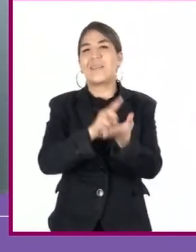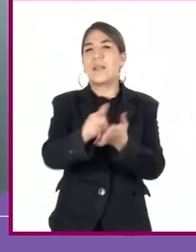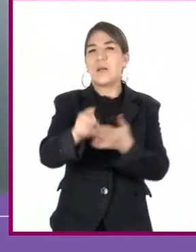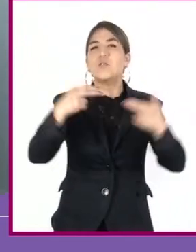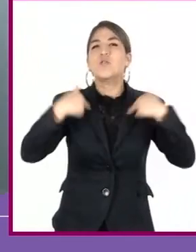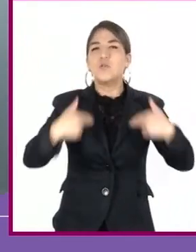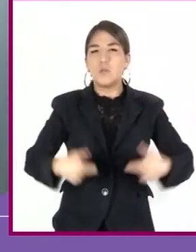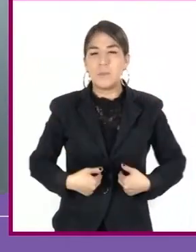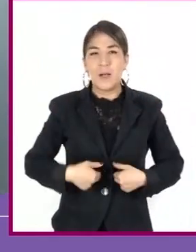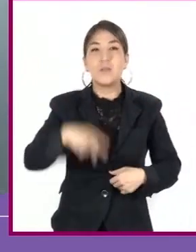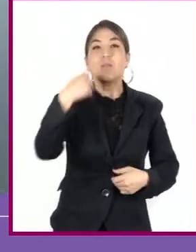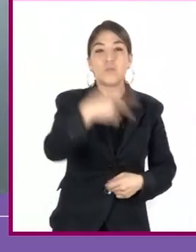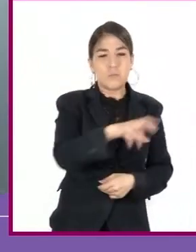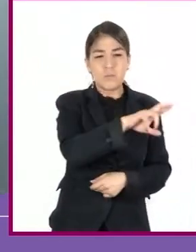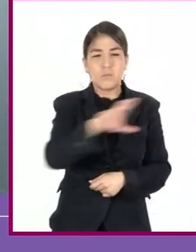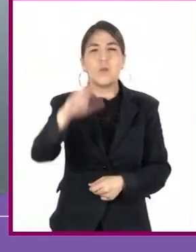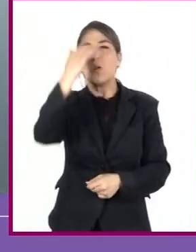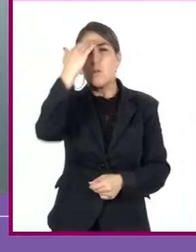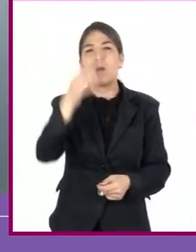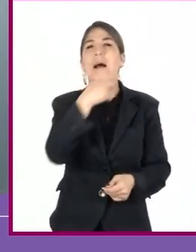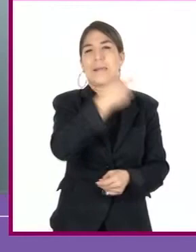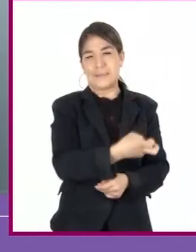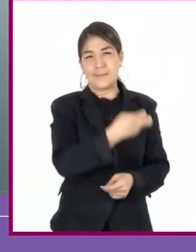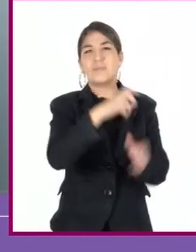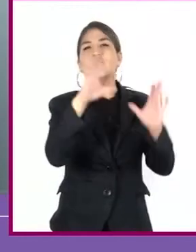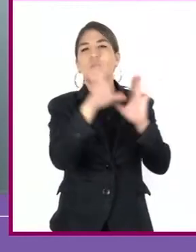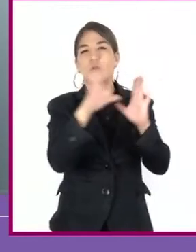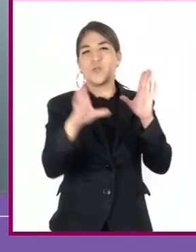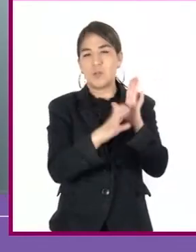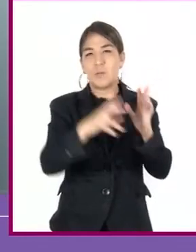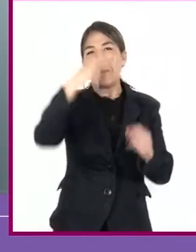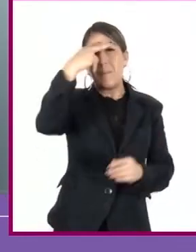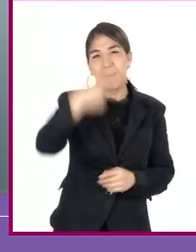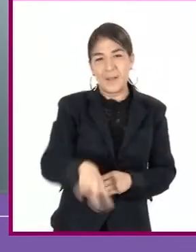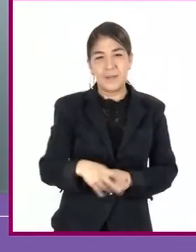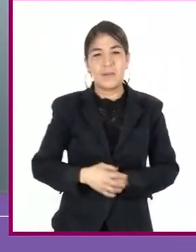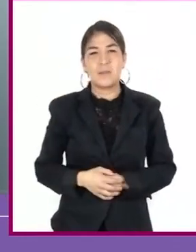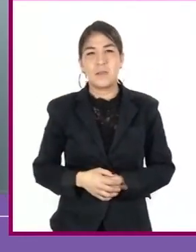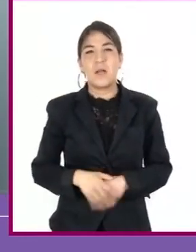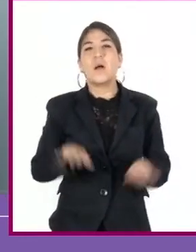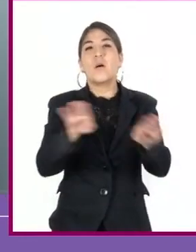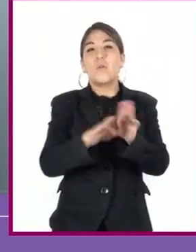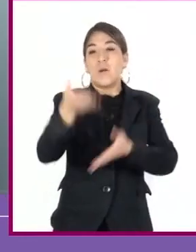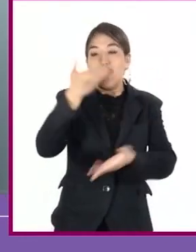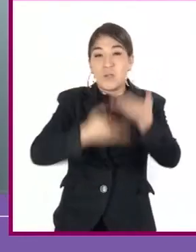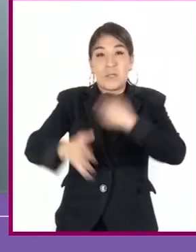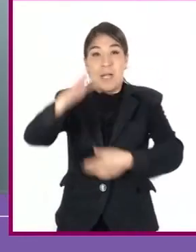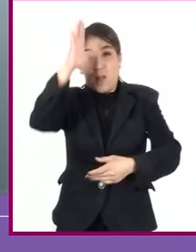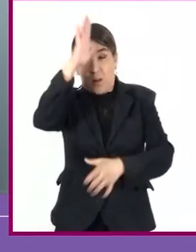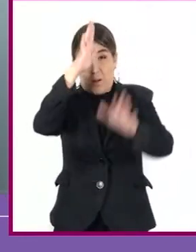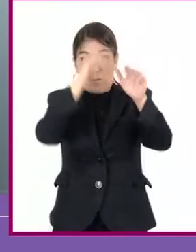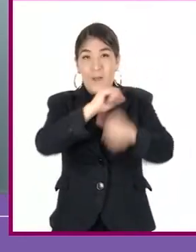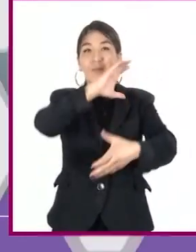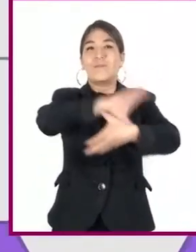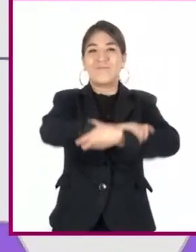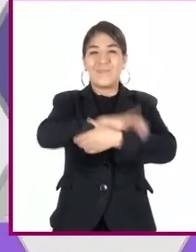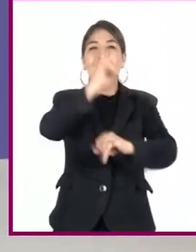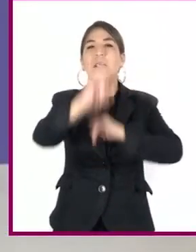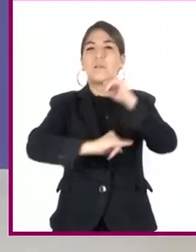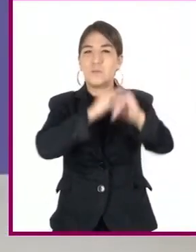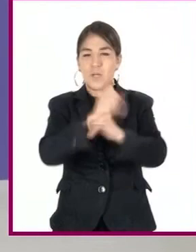humanos reconocidos en la Constitución mexicana, los tratados internacionales y las